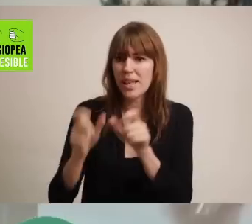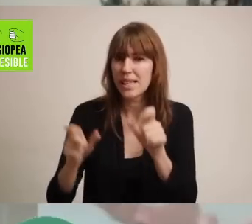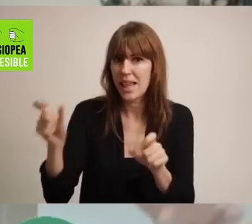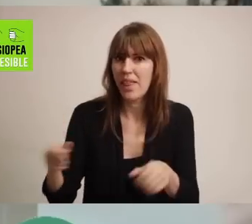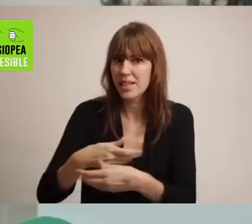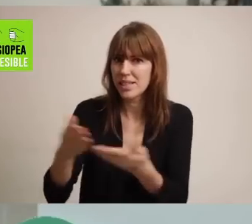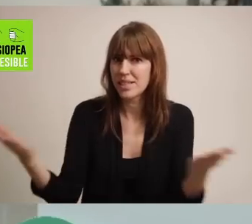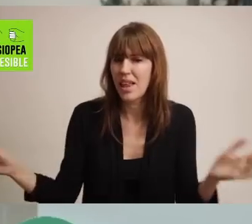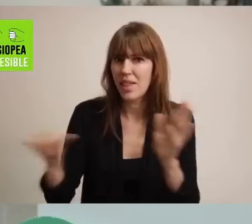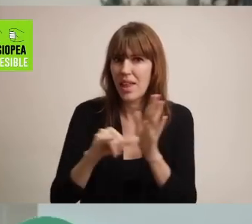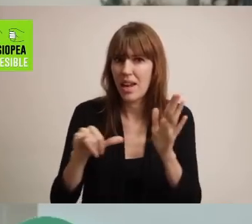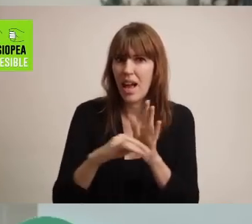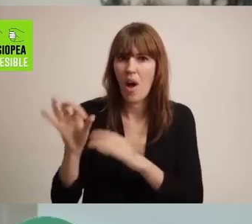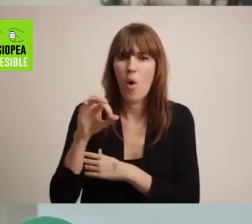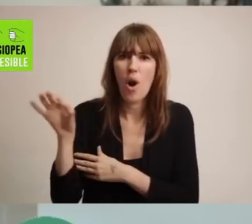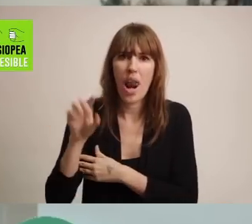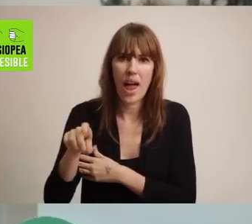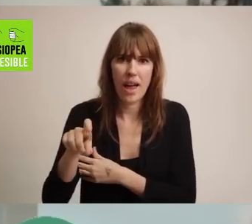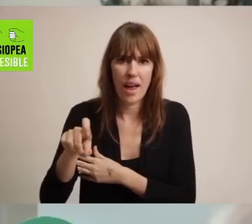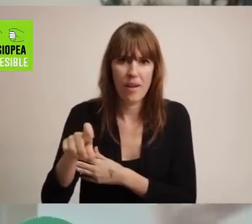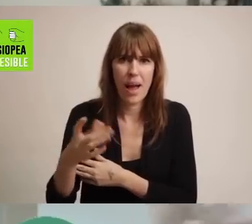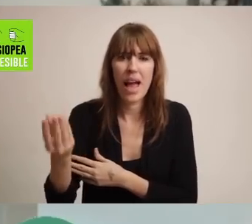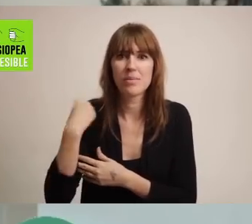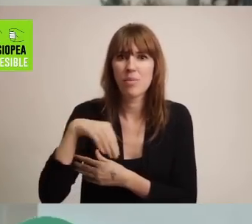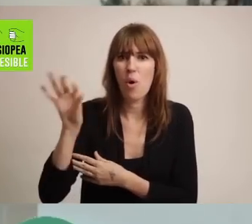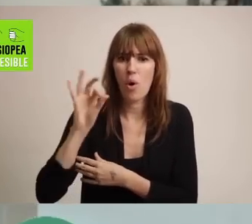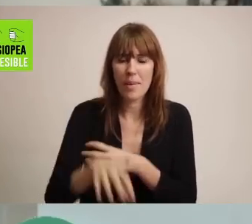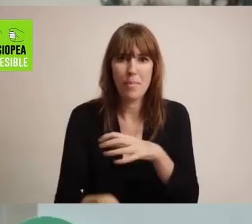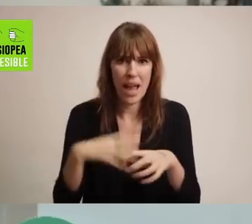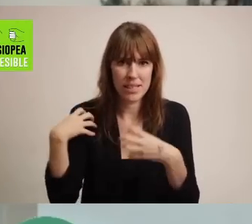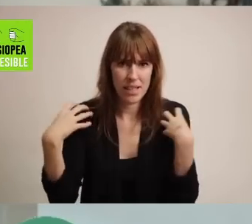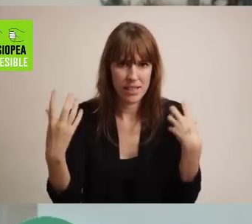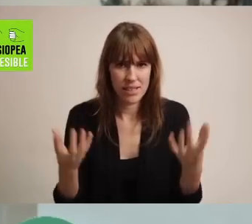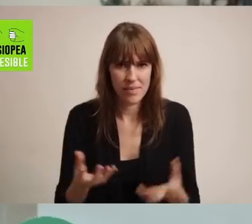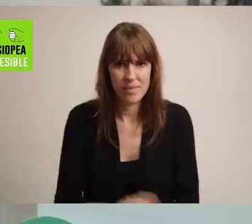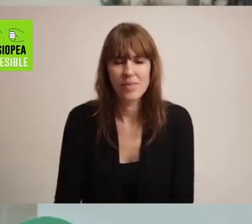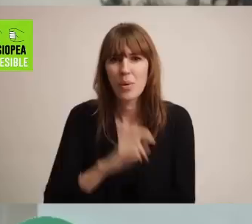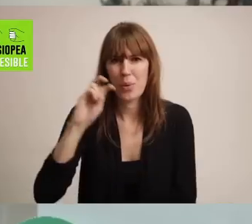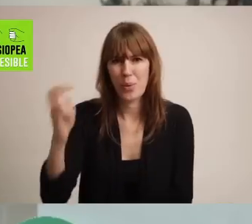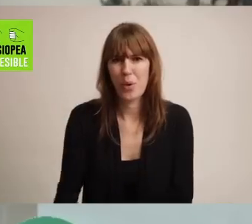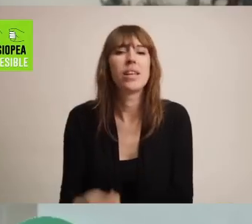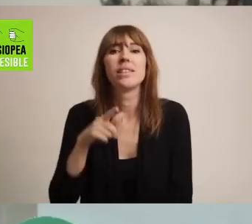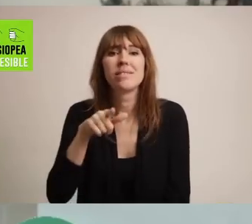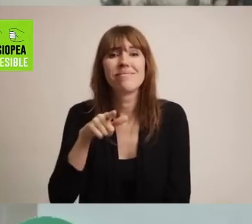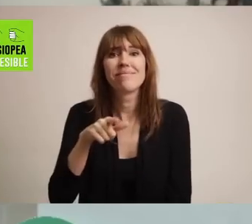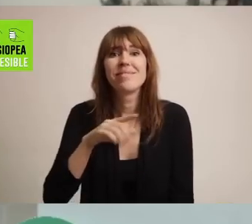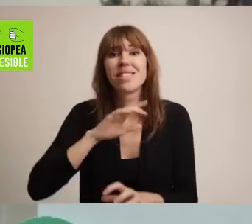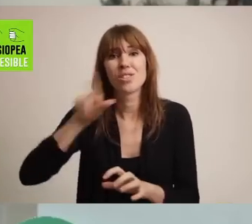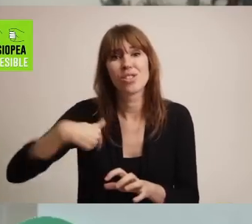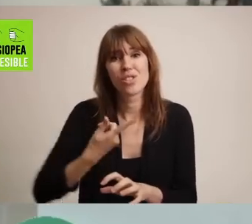o larvas, o, como decía, implantes, etc. Tenemos que aprender a protegernos de